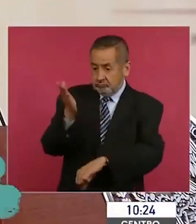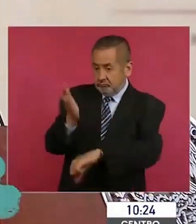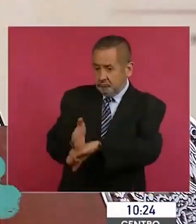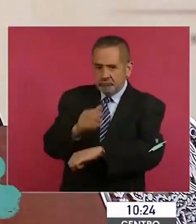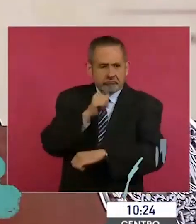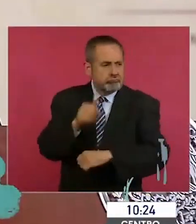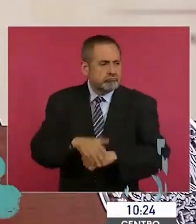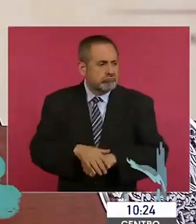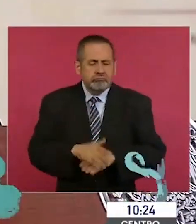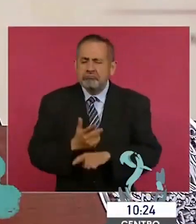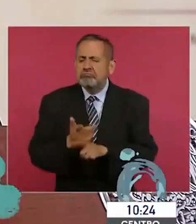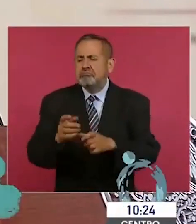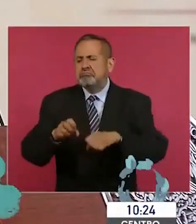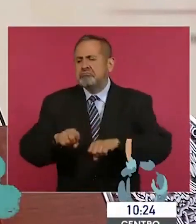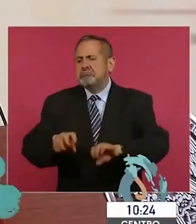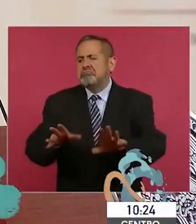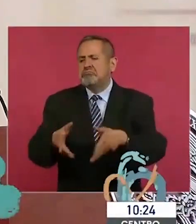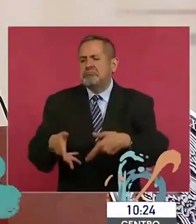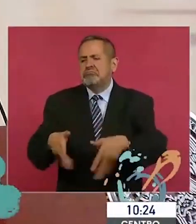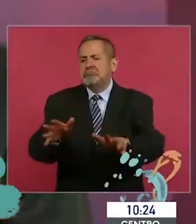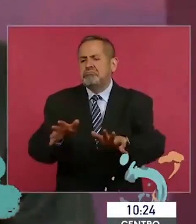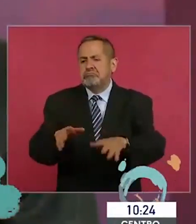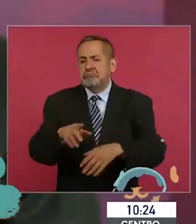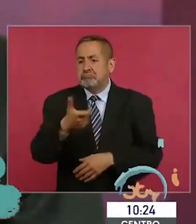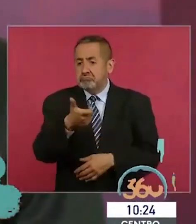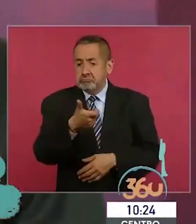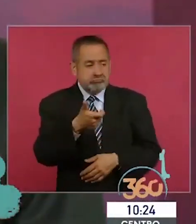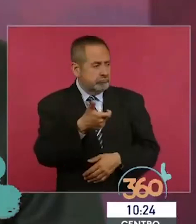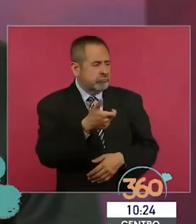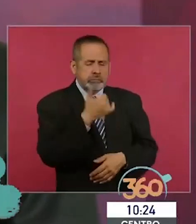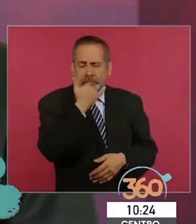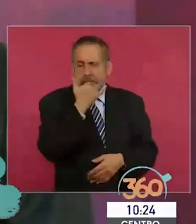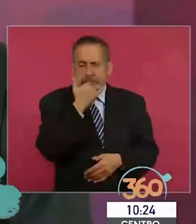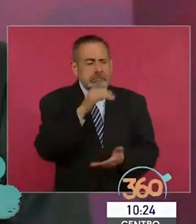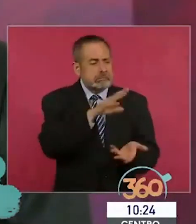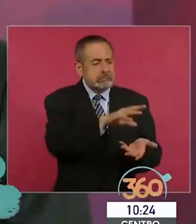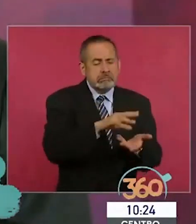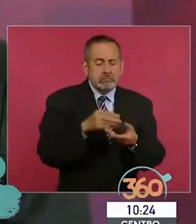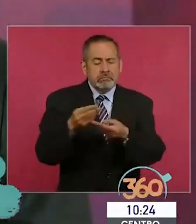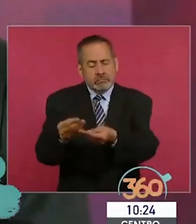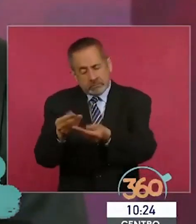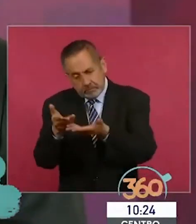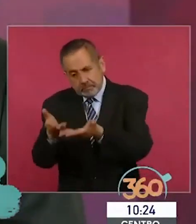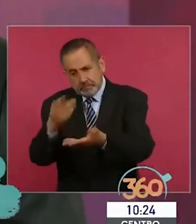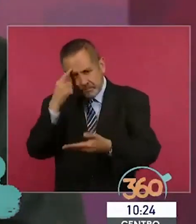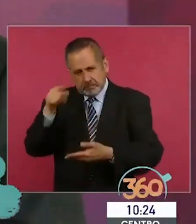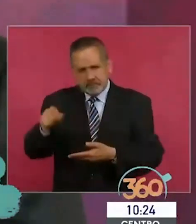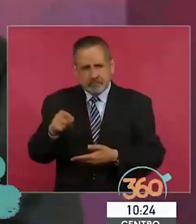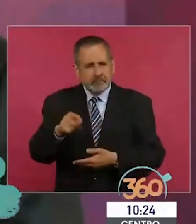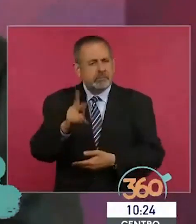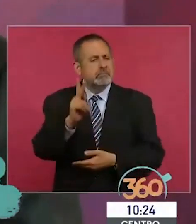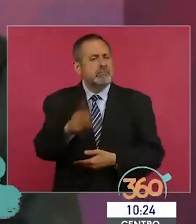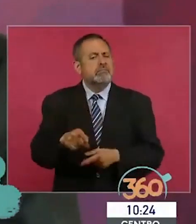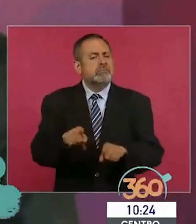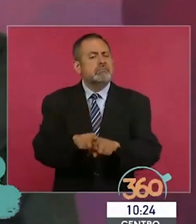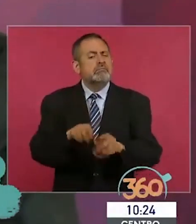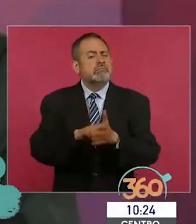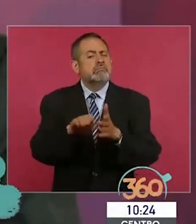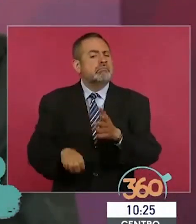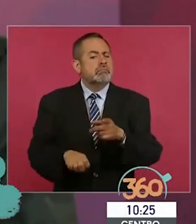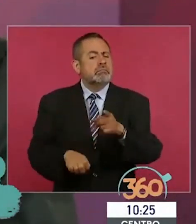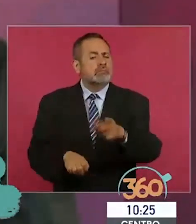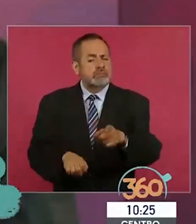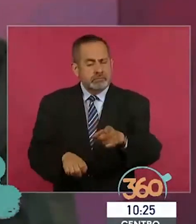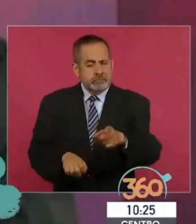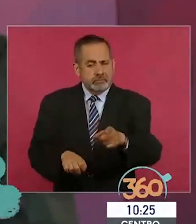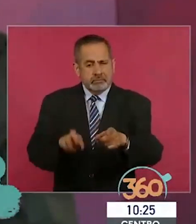los dejan en libertad y les devuelven los bienes robados como fue el caso